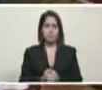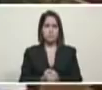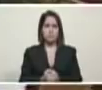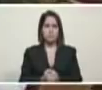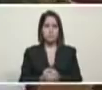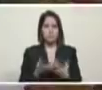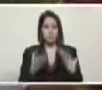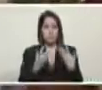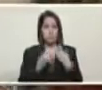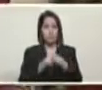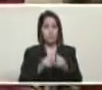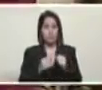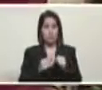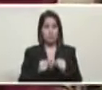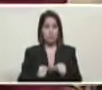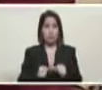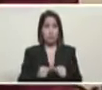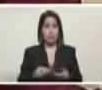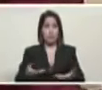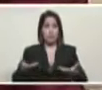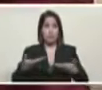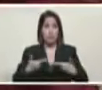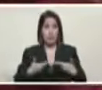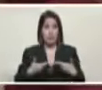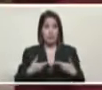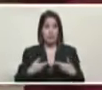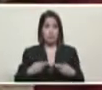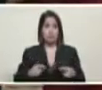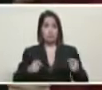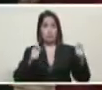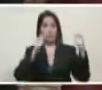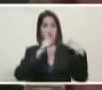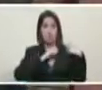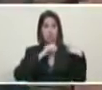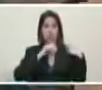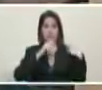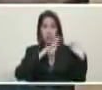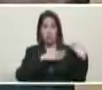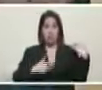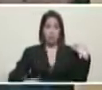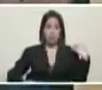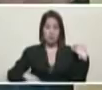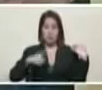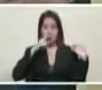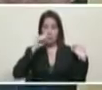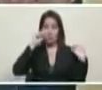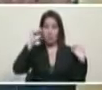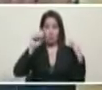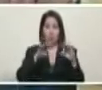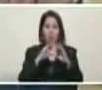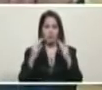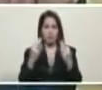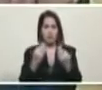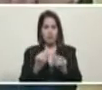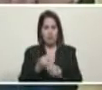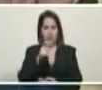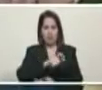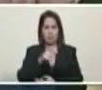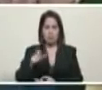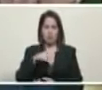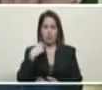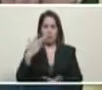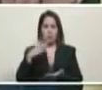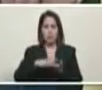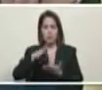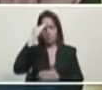Continúan entonces allí la entrega de reconocimientos y condecoraciones por parte de la máxima autoridad a los familiares de estos militares de